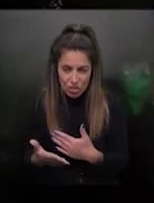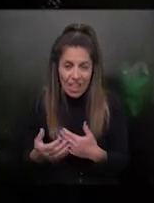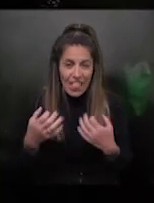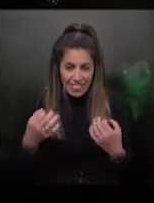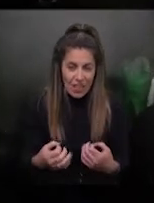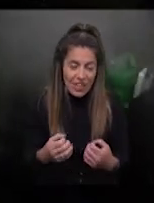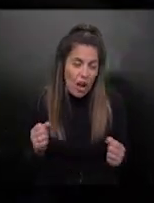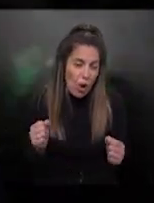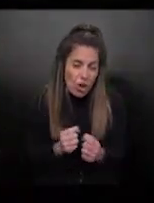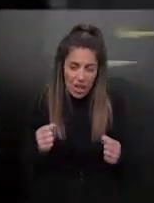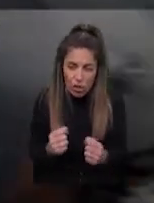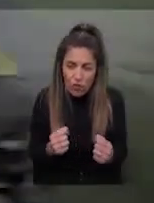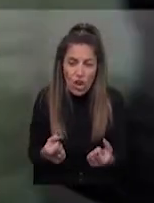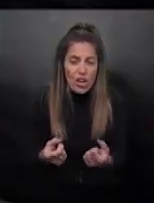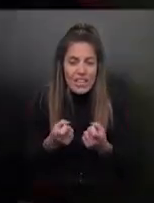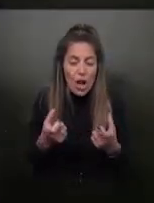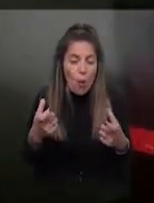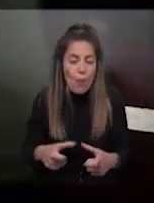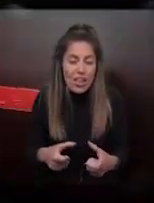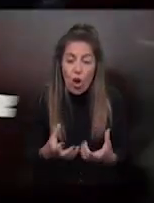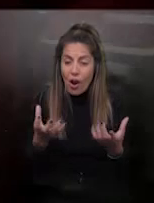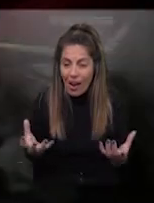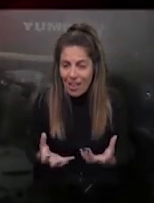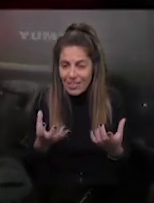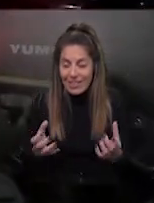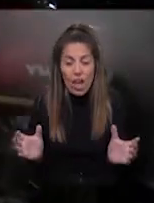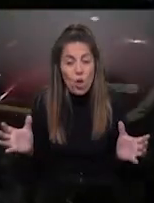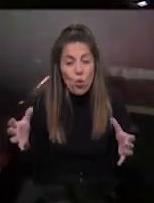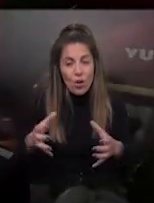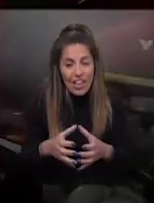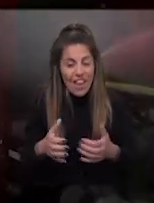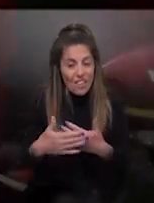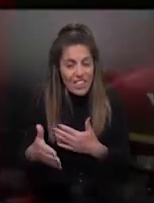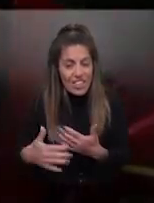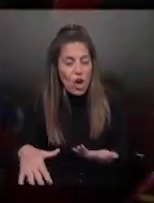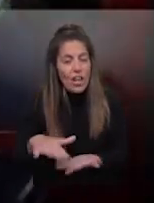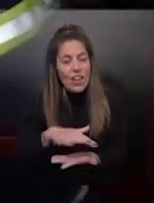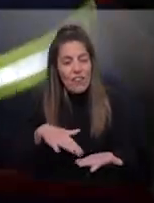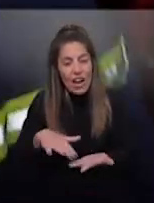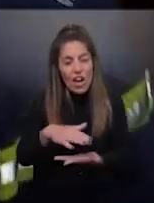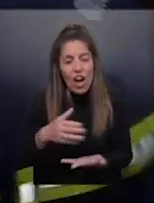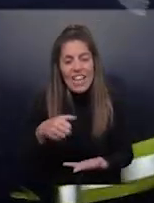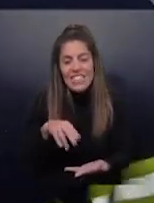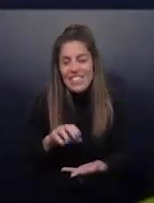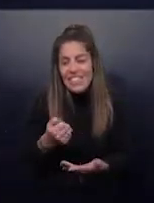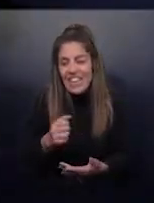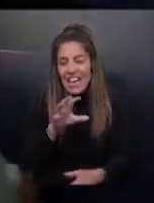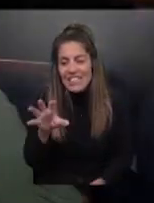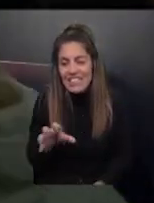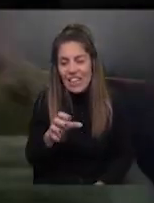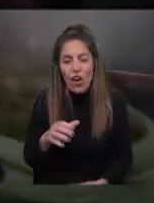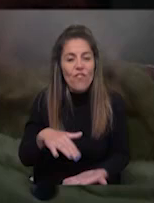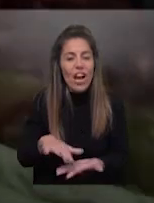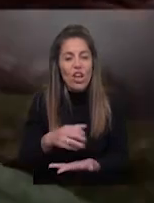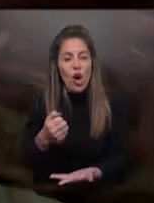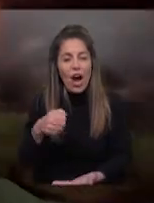realmente con estos fríos necesitan un plato caliente. ¿Esto nuclea vecinos de qué zona? ¿Qué barrio Encina? ¿Del cerro? Viene a ser solo barrio